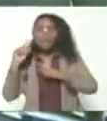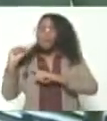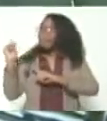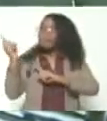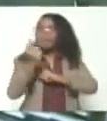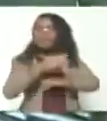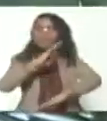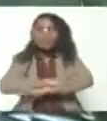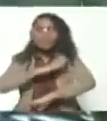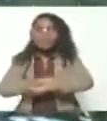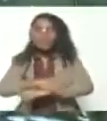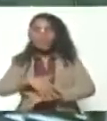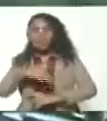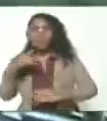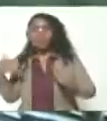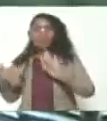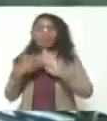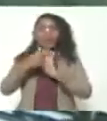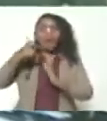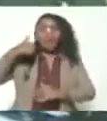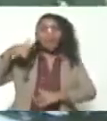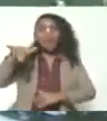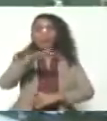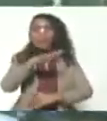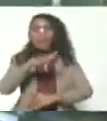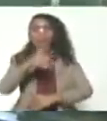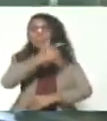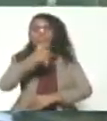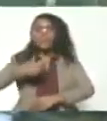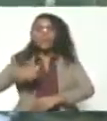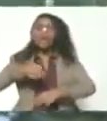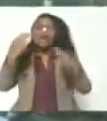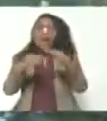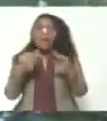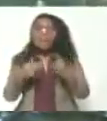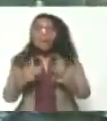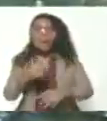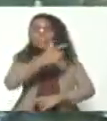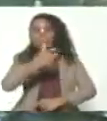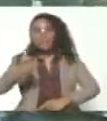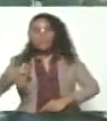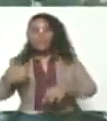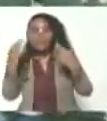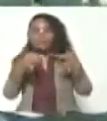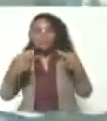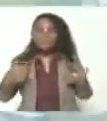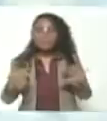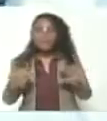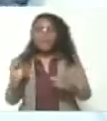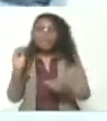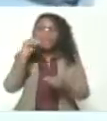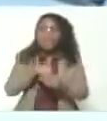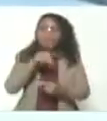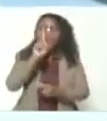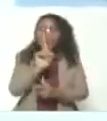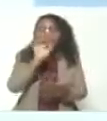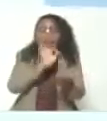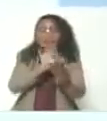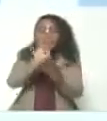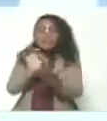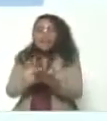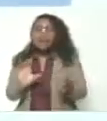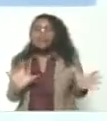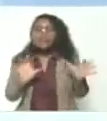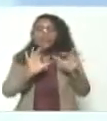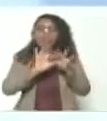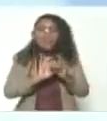acciones terroristas contra el pueblo, contra la gente común, contra los ciudadanos y ciudadanas, dentro de una estrategia articulada